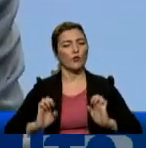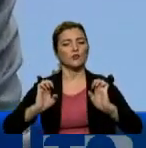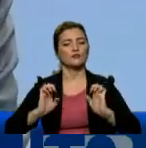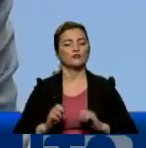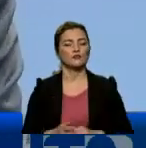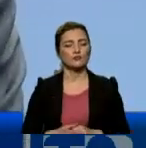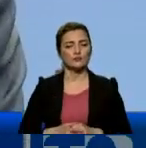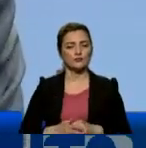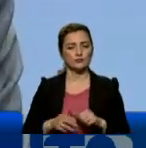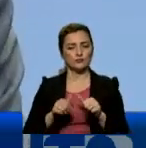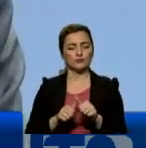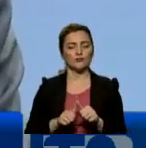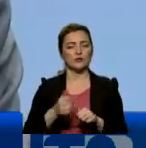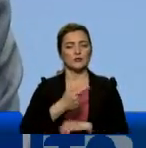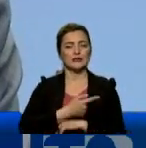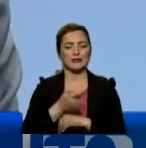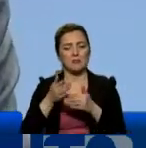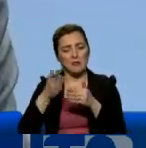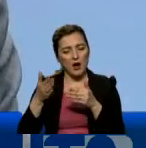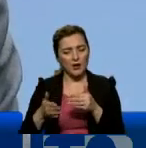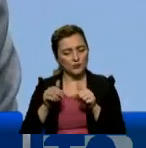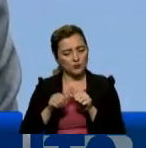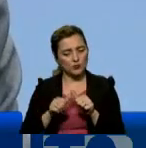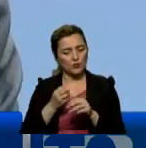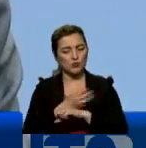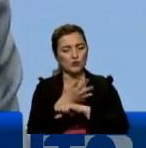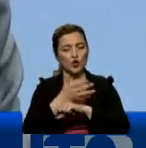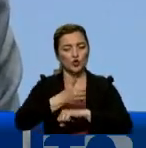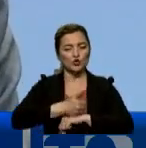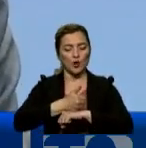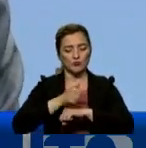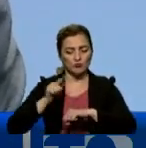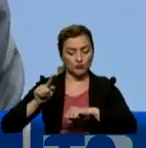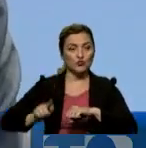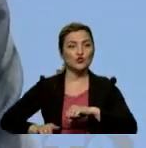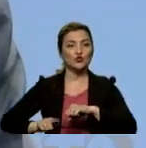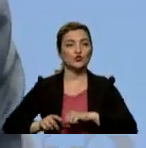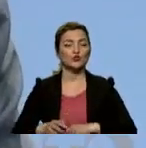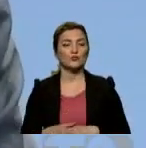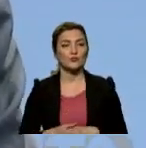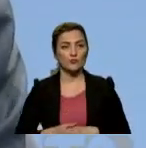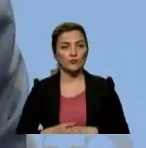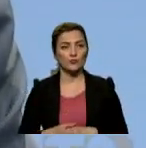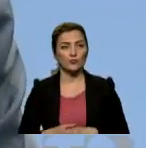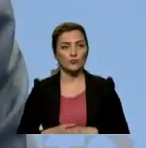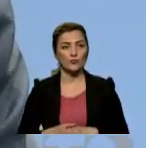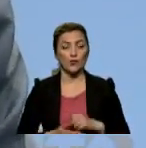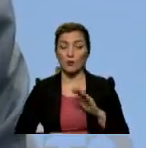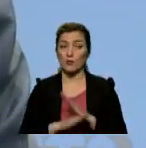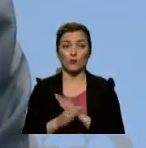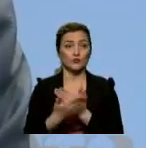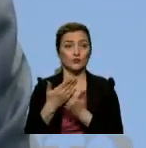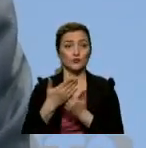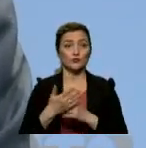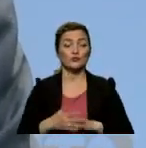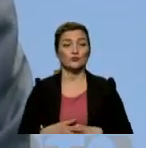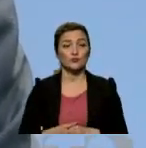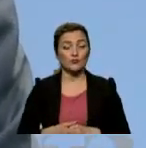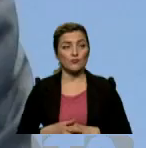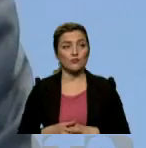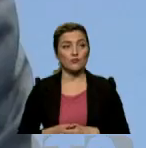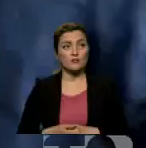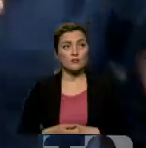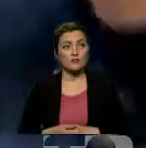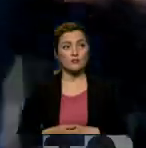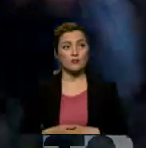su permanencia en la cuarentena, que es lo que recomiendan las autoridades chinas, sea la menos compleja, complicada